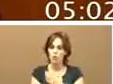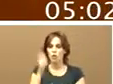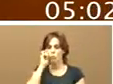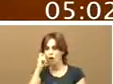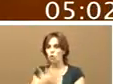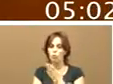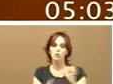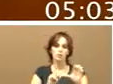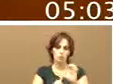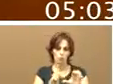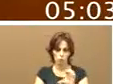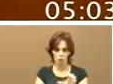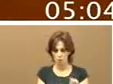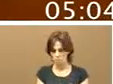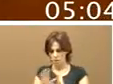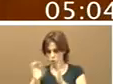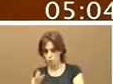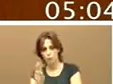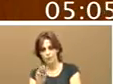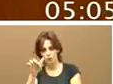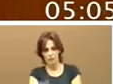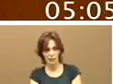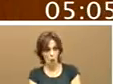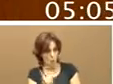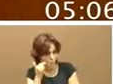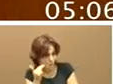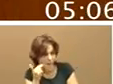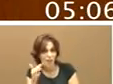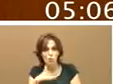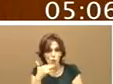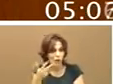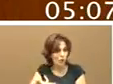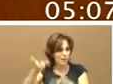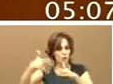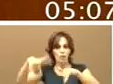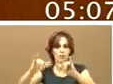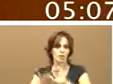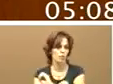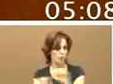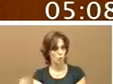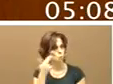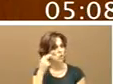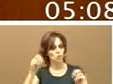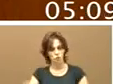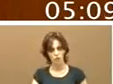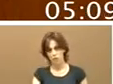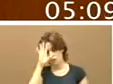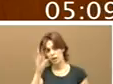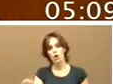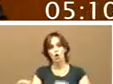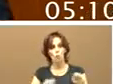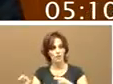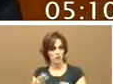Extremadura y este grupo parlamentario no le tienen miedo a la libertad y yo estoy seguro que los comerciantes tampoco